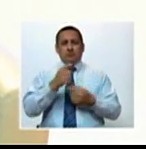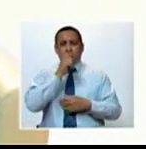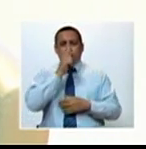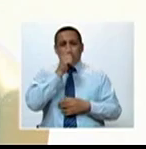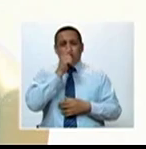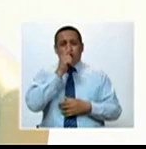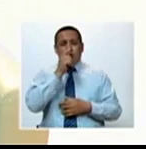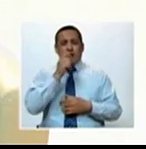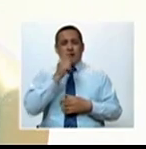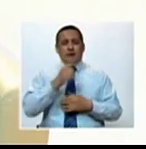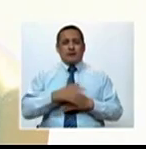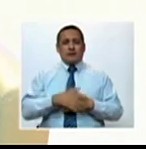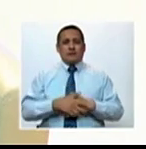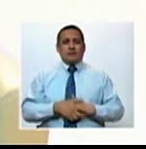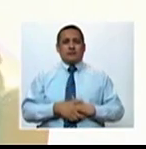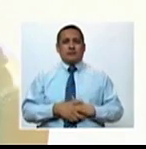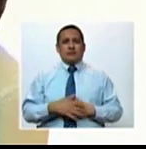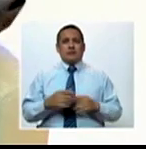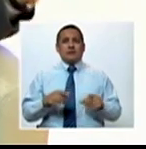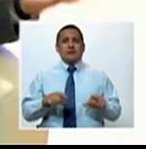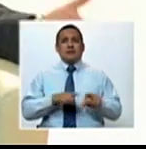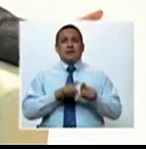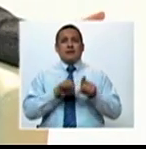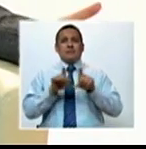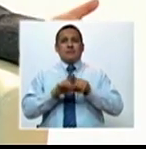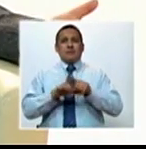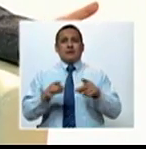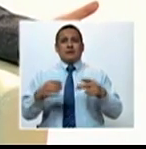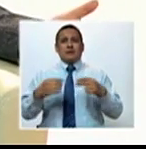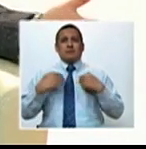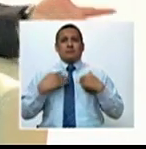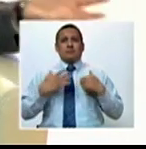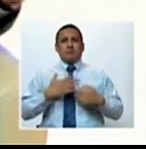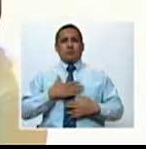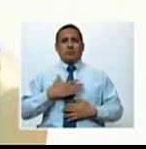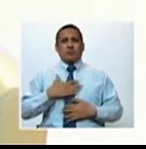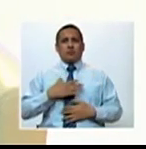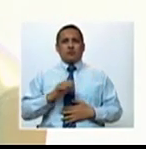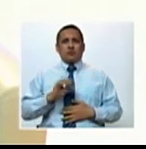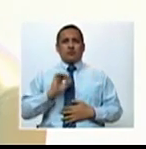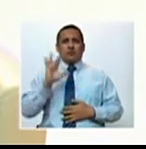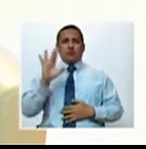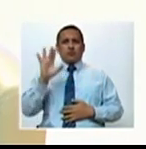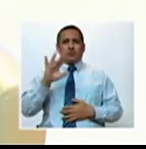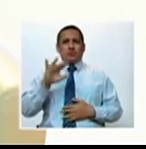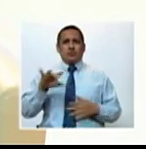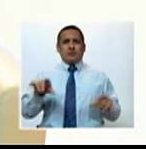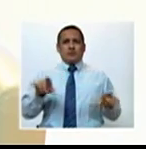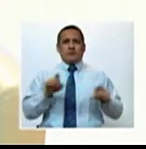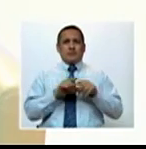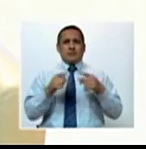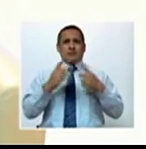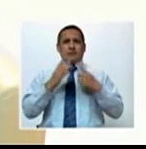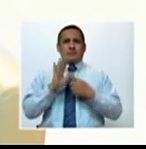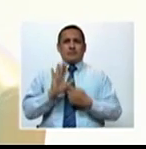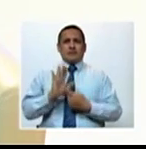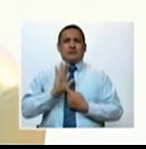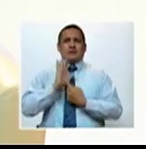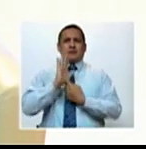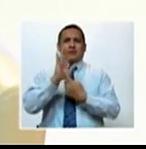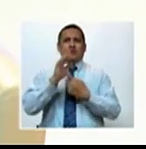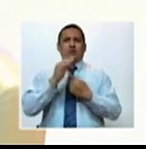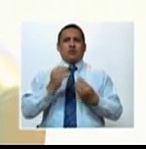como también el consumo, por otro lado, se está presentando como un fenómeno